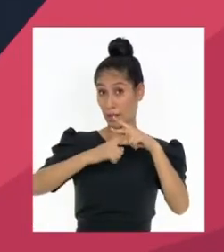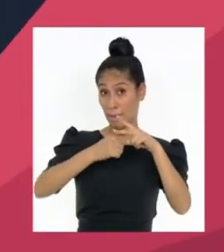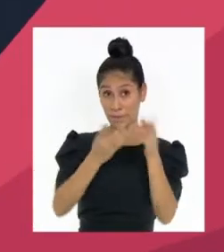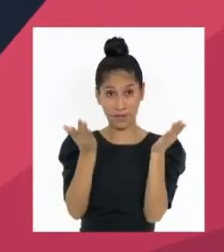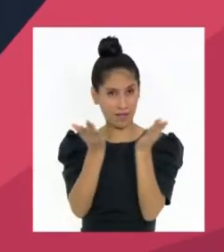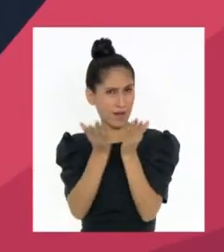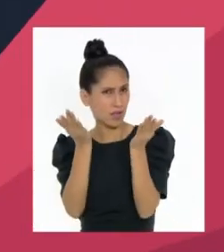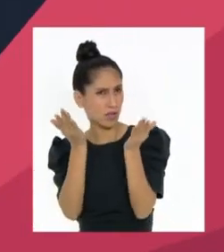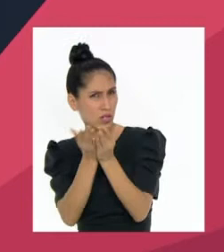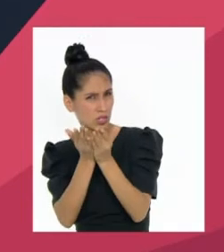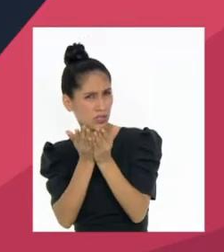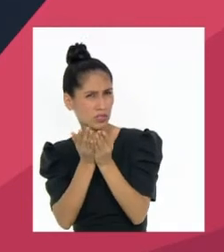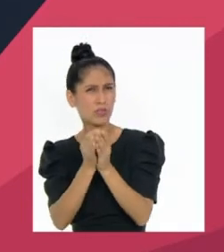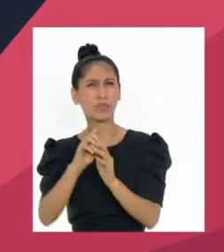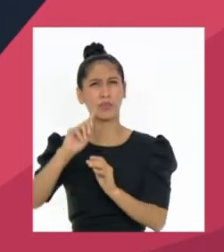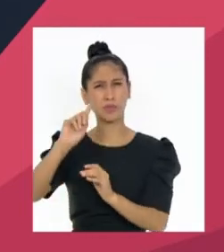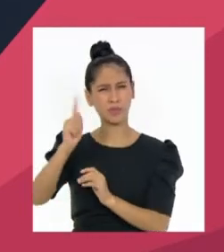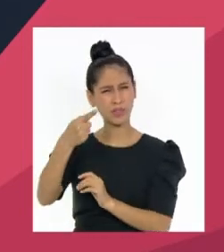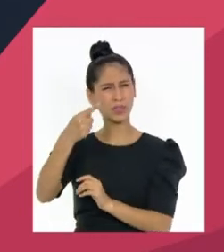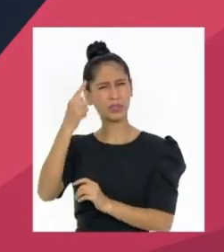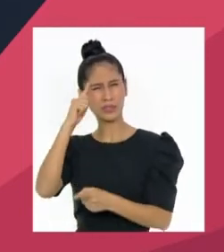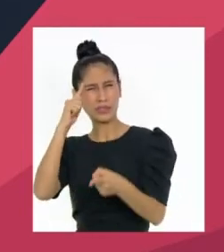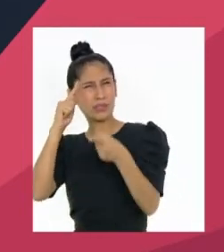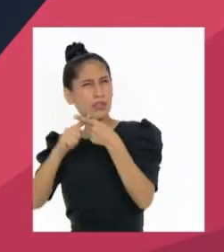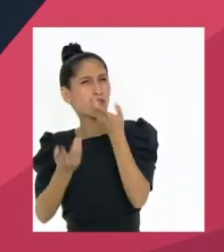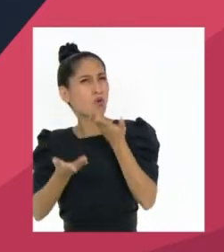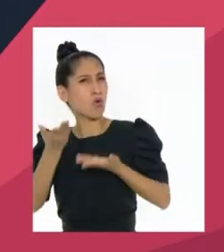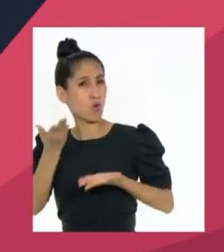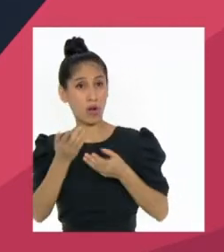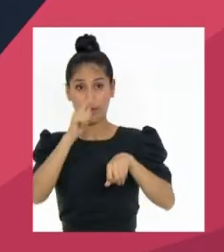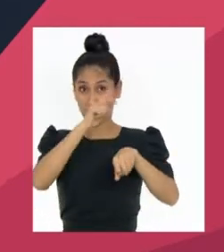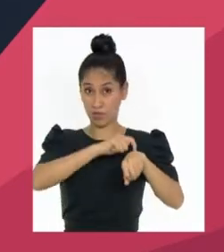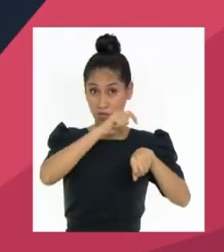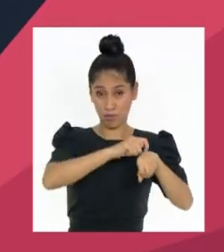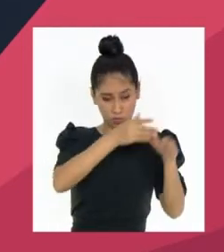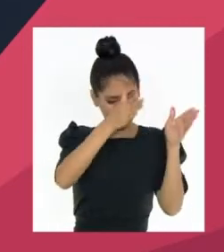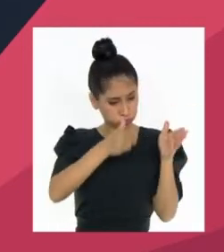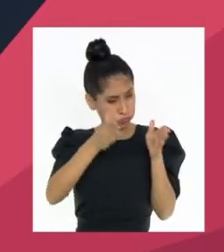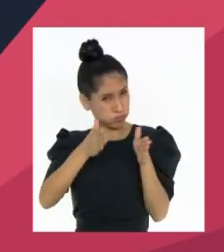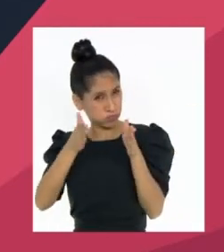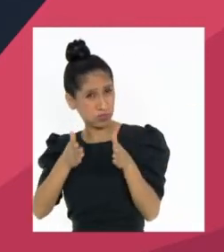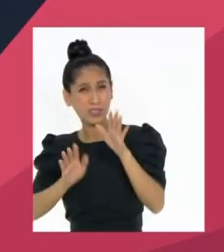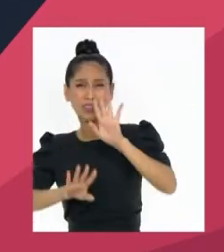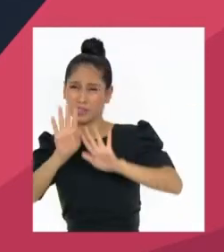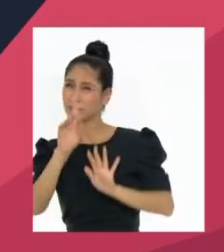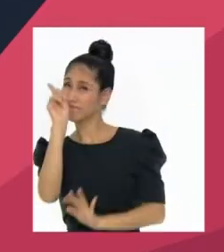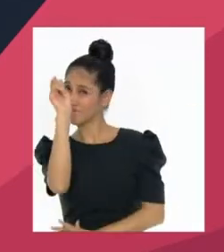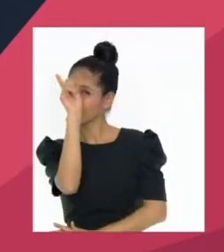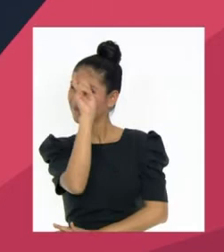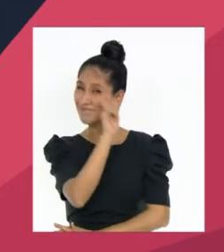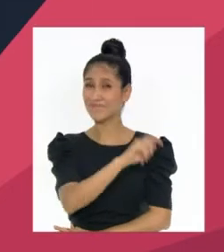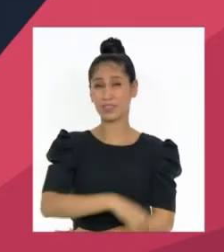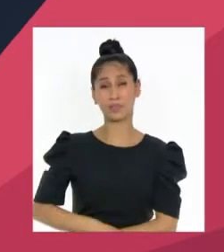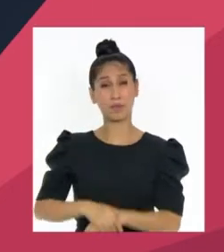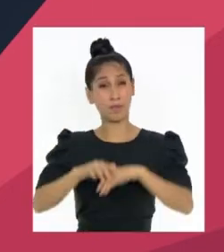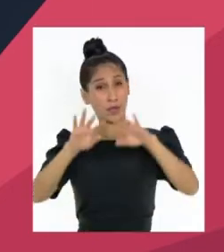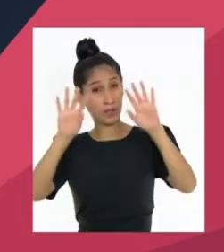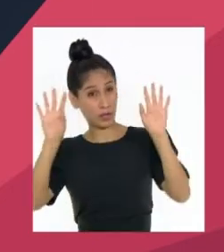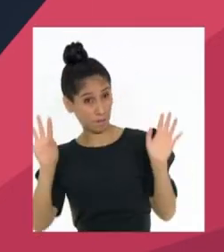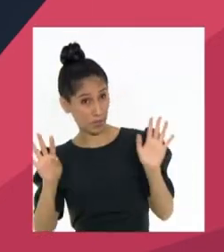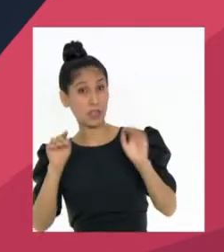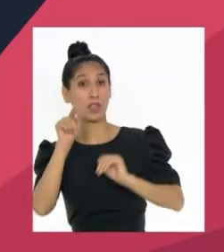como reto una forma de organizar nuestro tiempo. Y eso a veces nos trae ciertas dificultades. Si tuvieras que